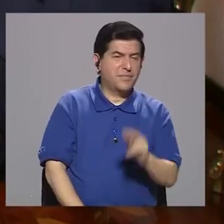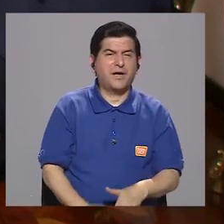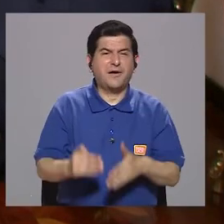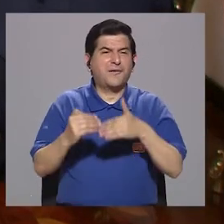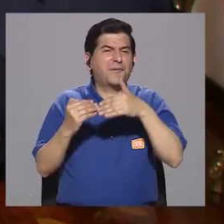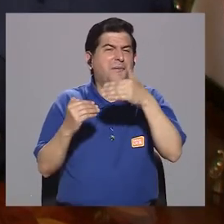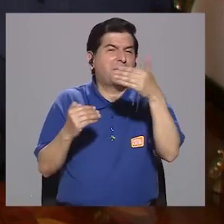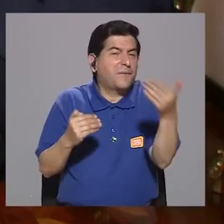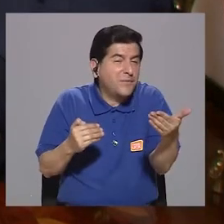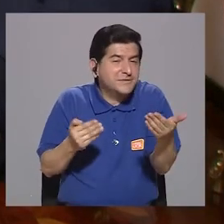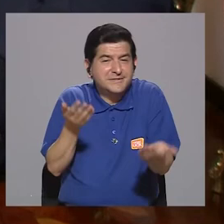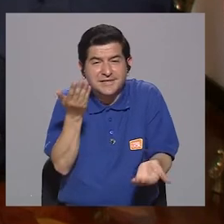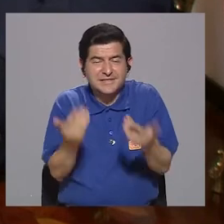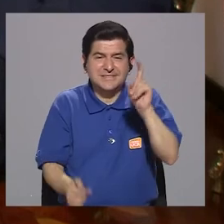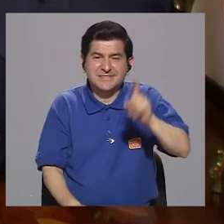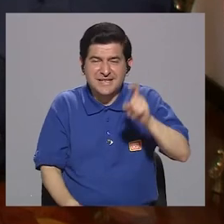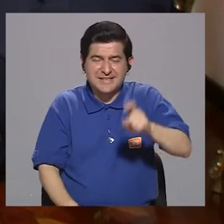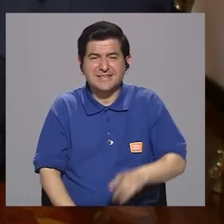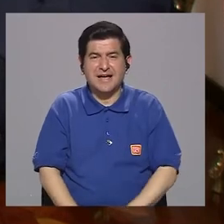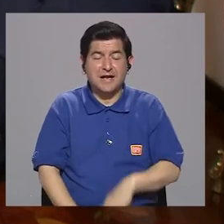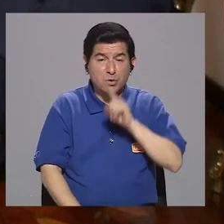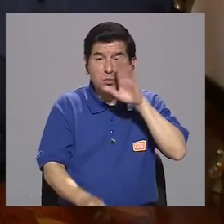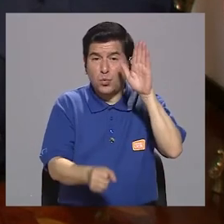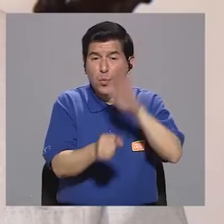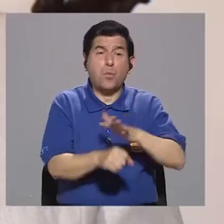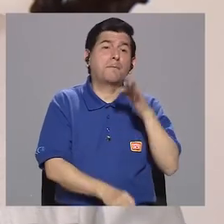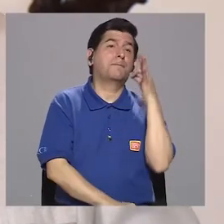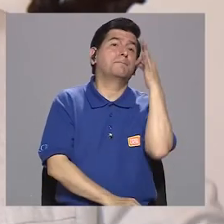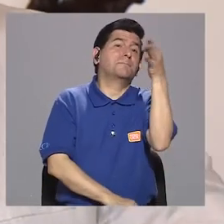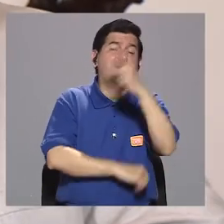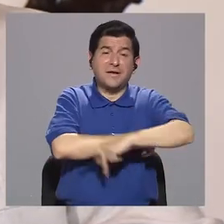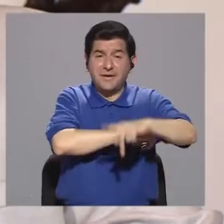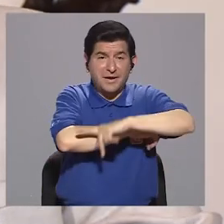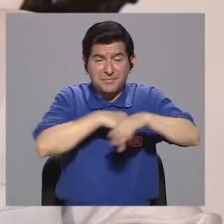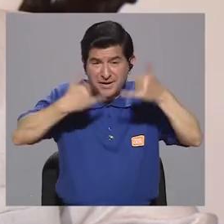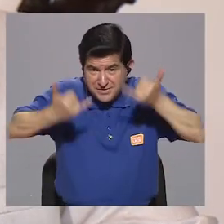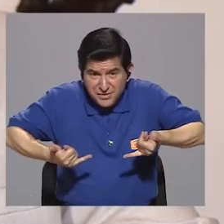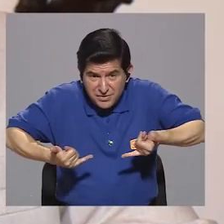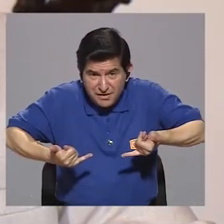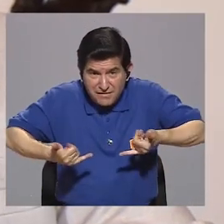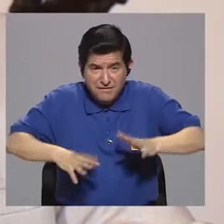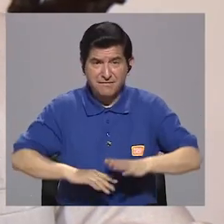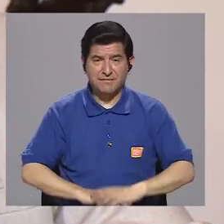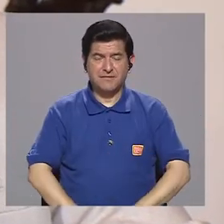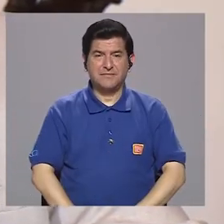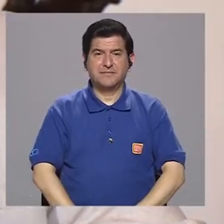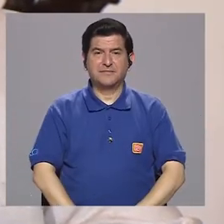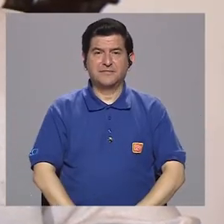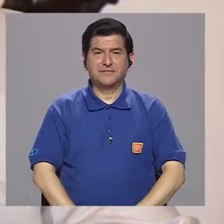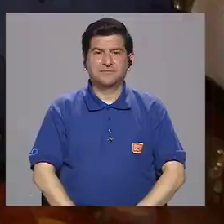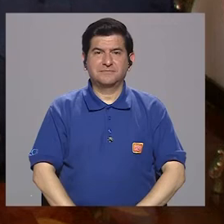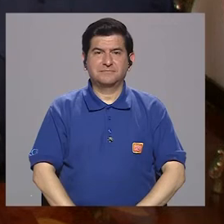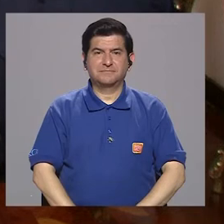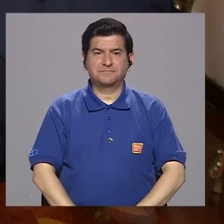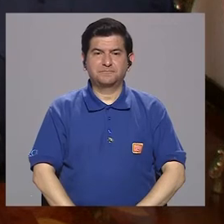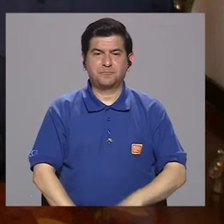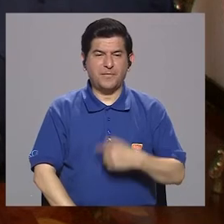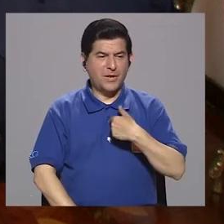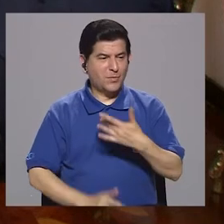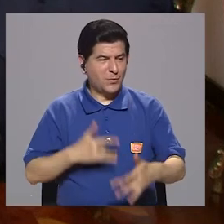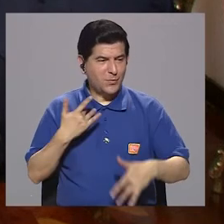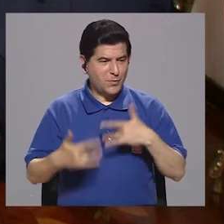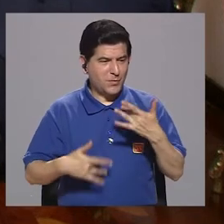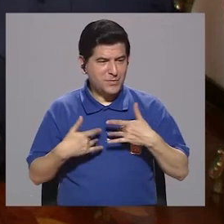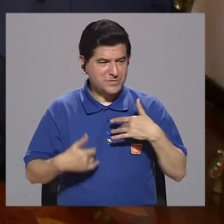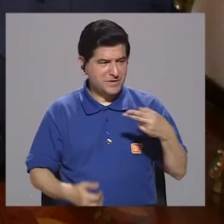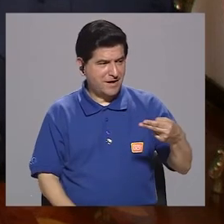son cosas que necesitamos cristalizar en nuestro país en este momento? Bueno, uno siente que hay